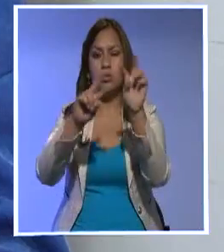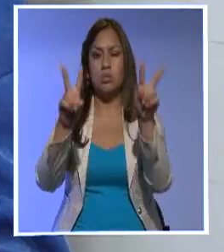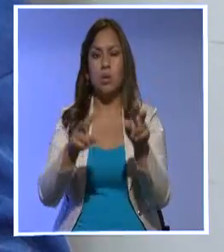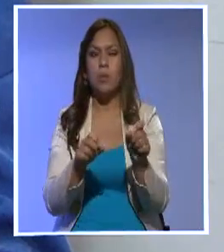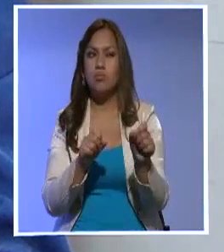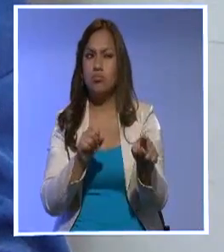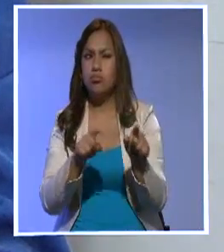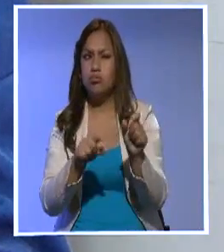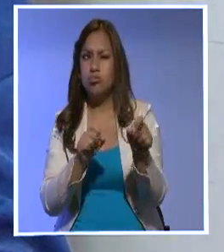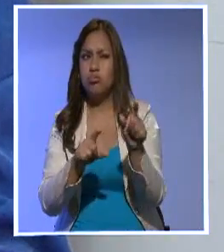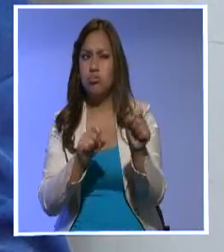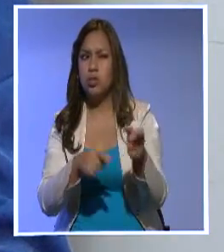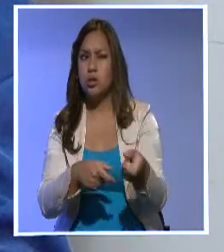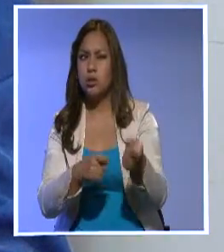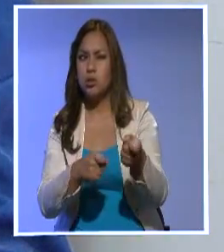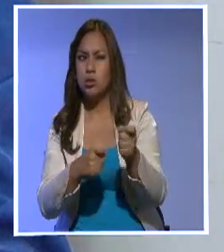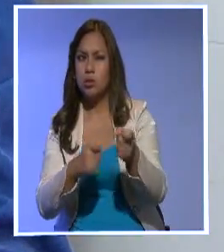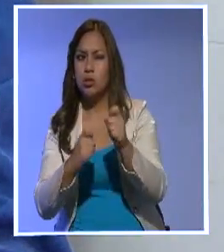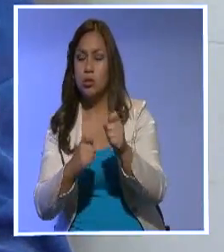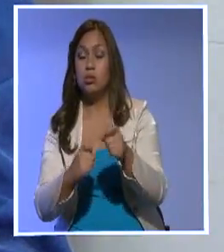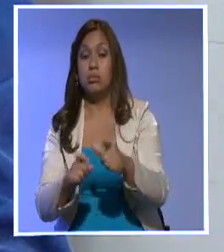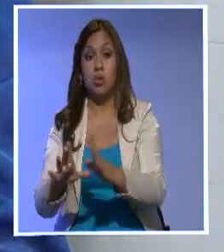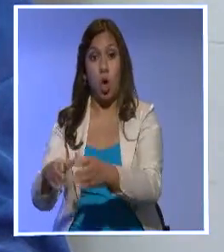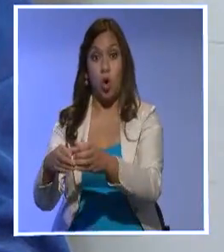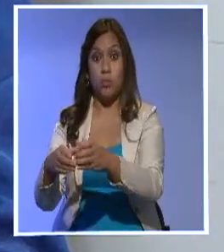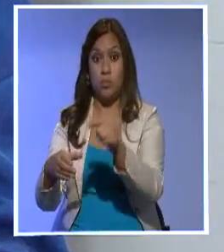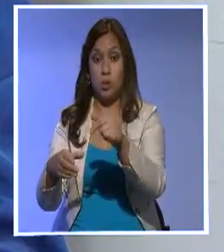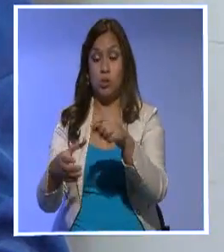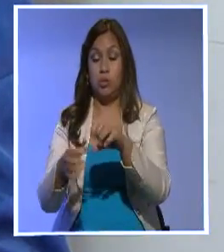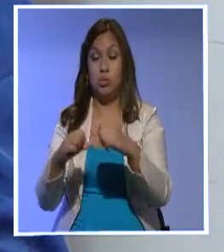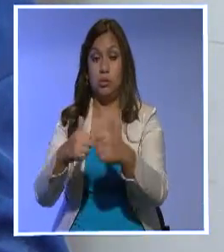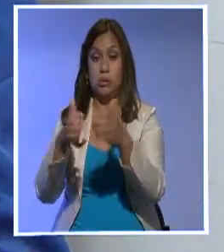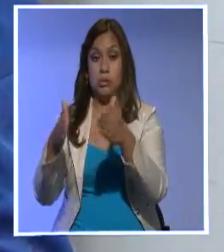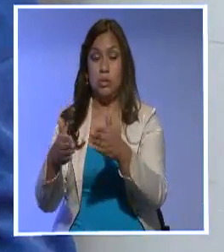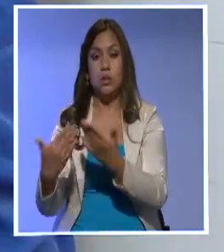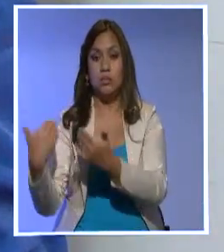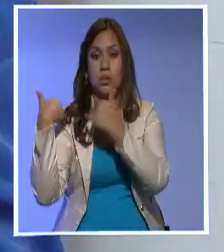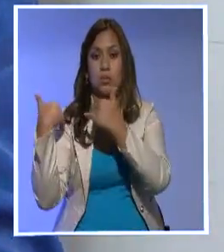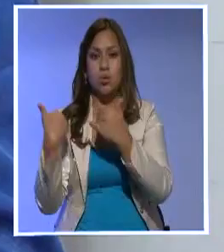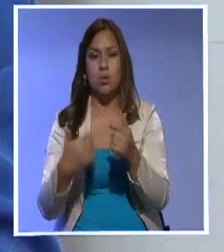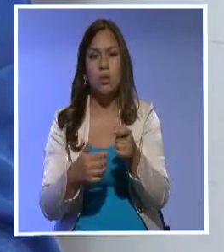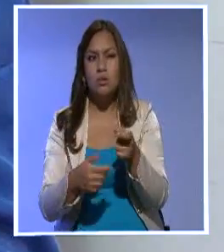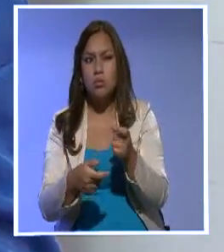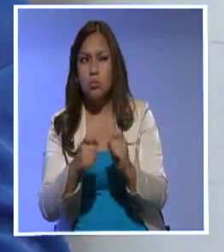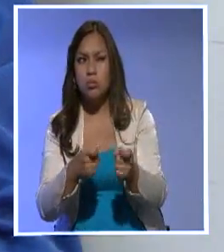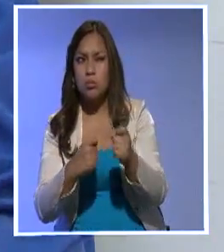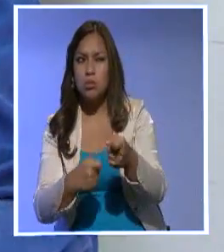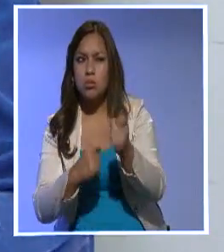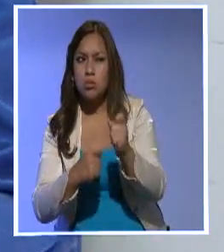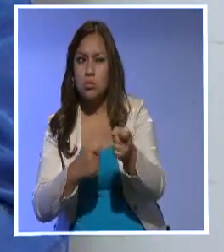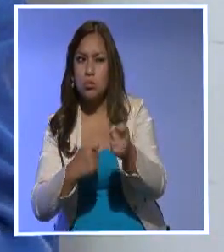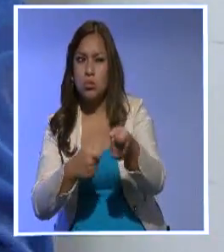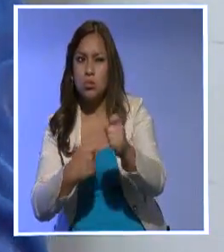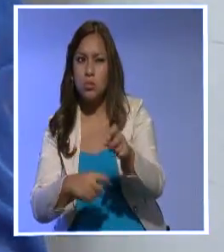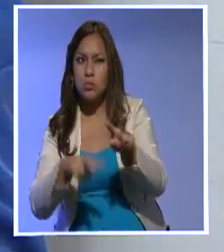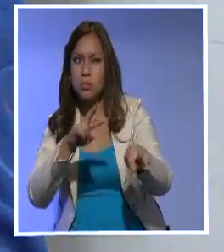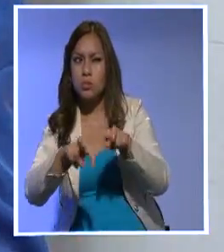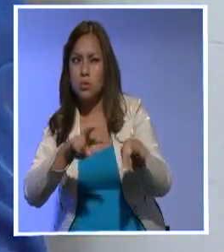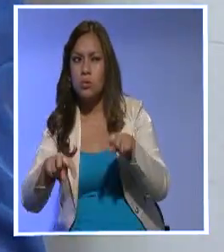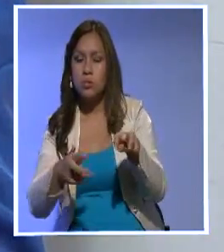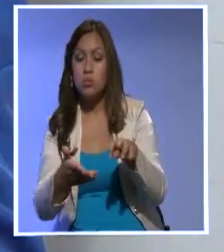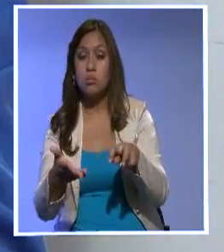convocados por la comisión que lleva el mismo nombre de la asamblea nacional sobre el caso acá para allá y las acciones que realizó la fiscalía